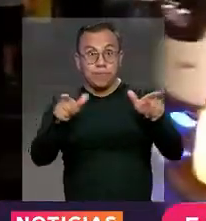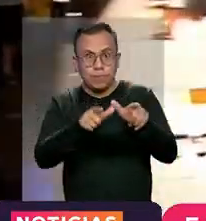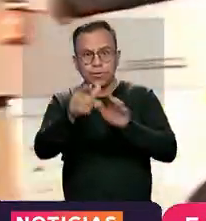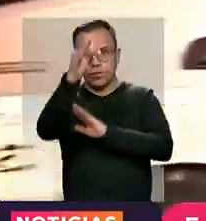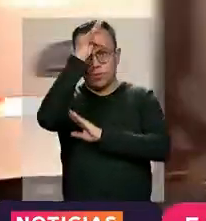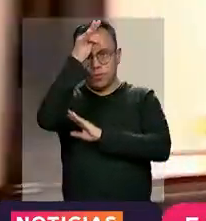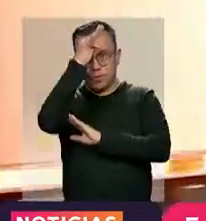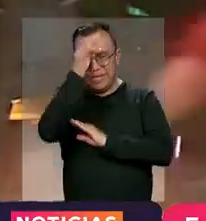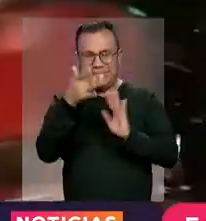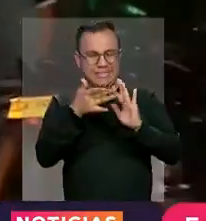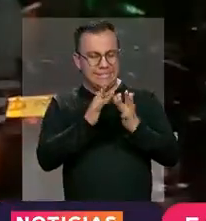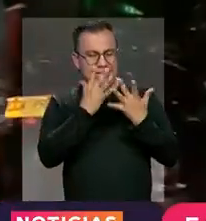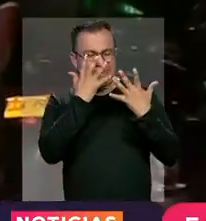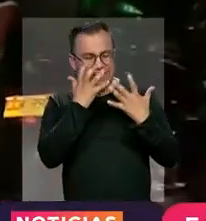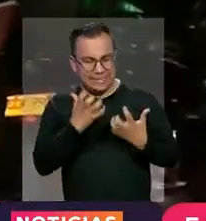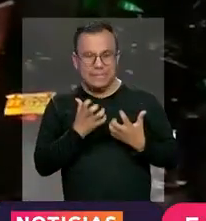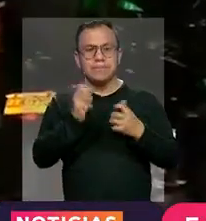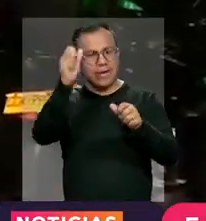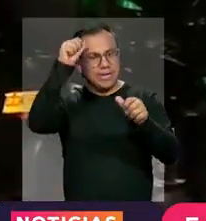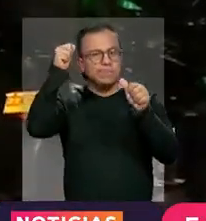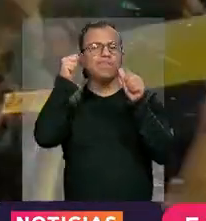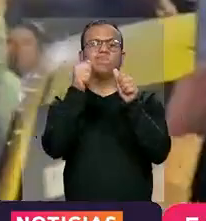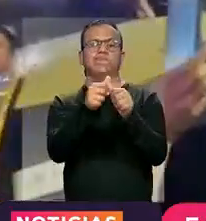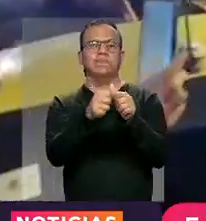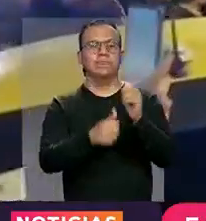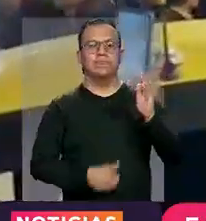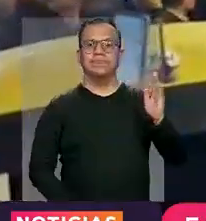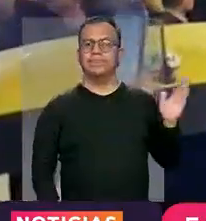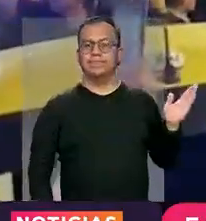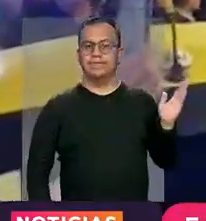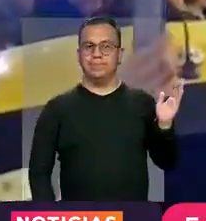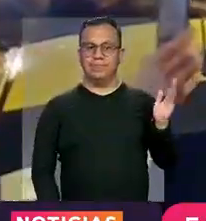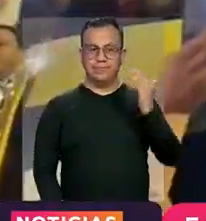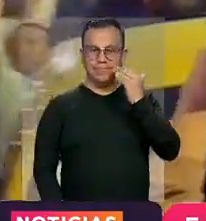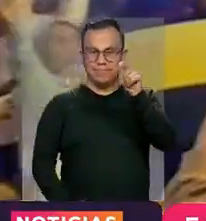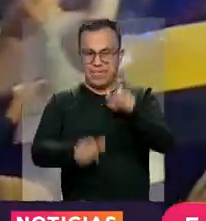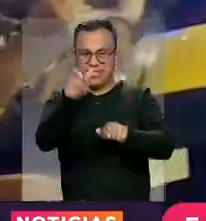clínica en medio de su dolor para rendirle homenaje.